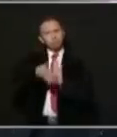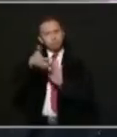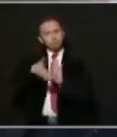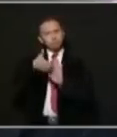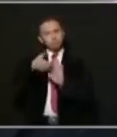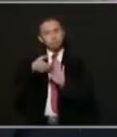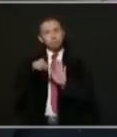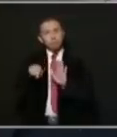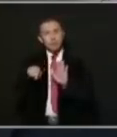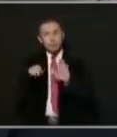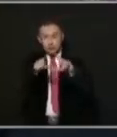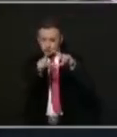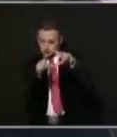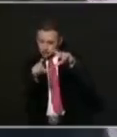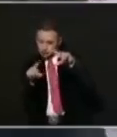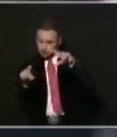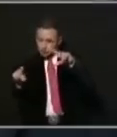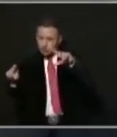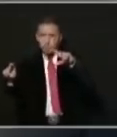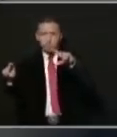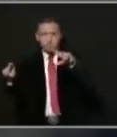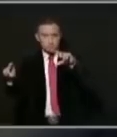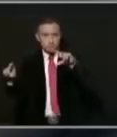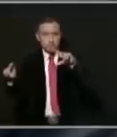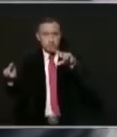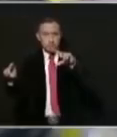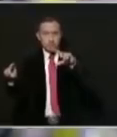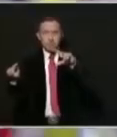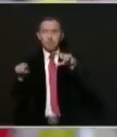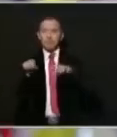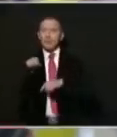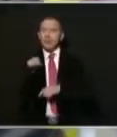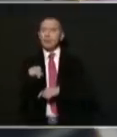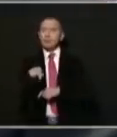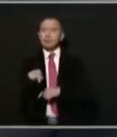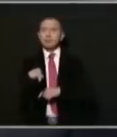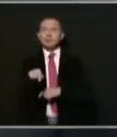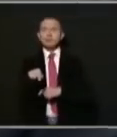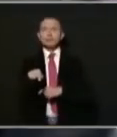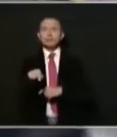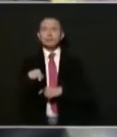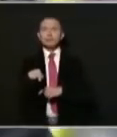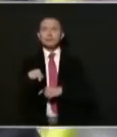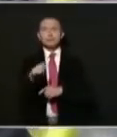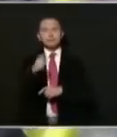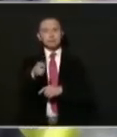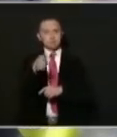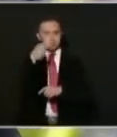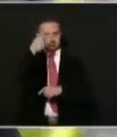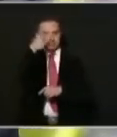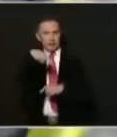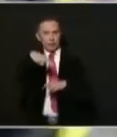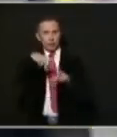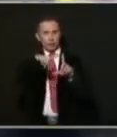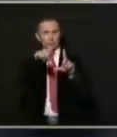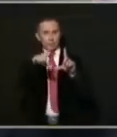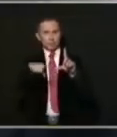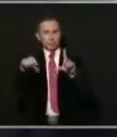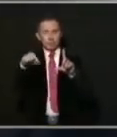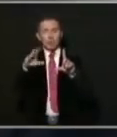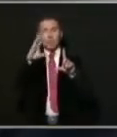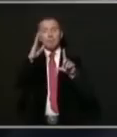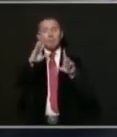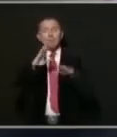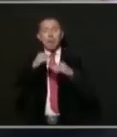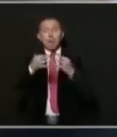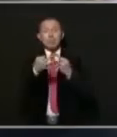estrecho, es la parte más estrecha de todo lo que